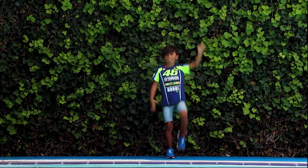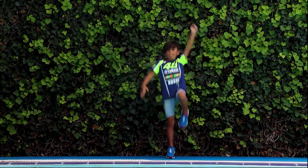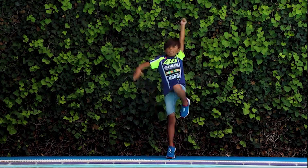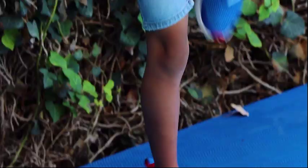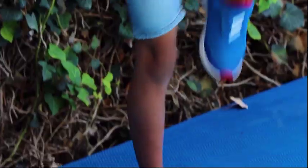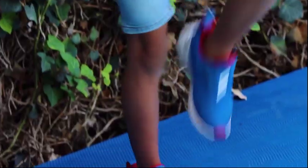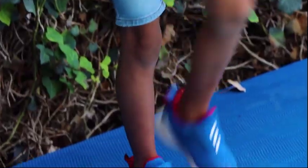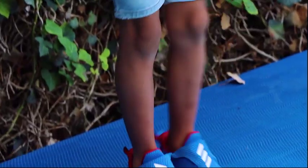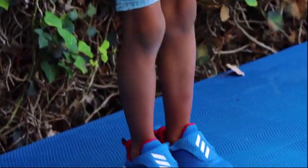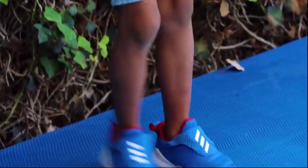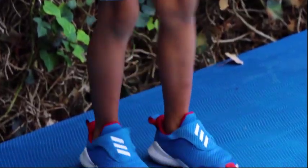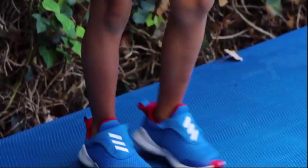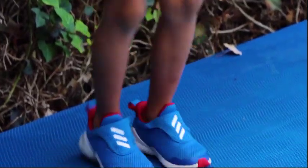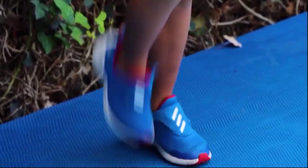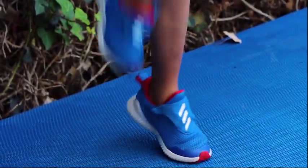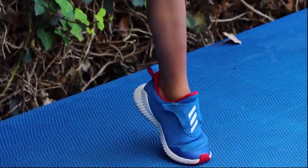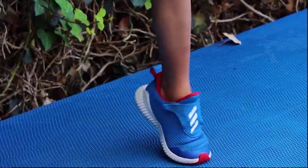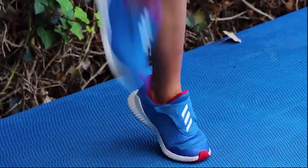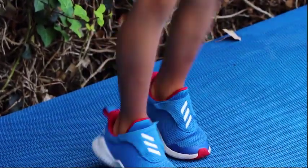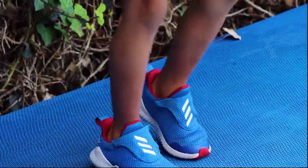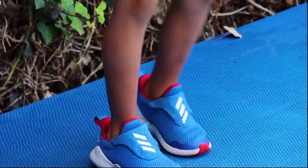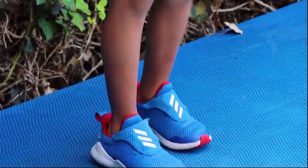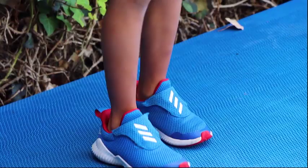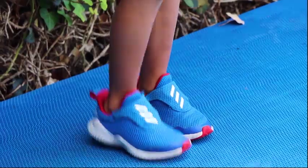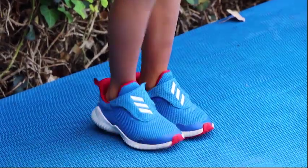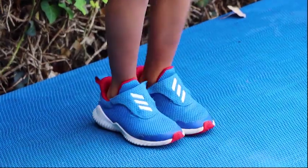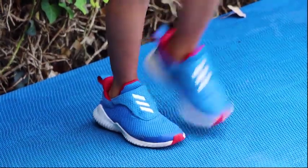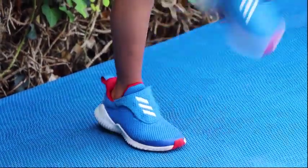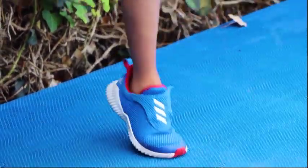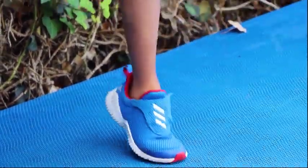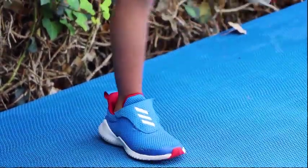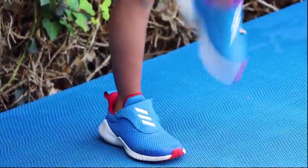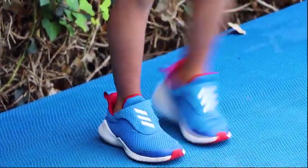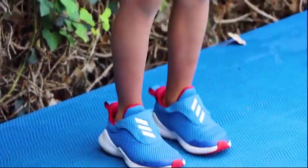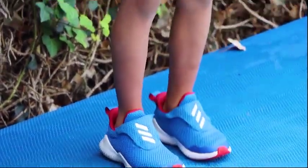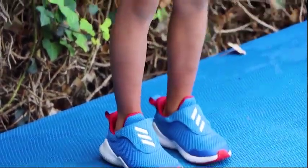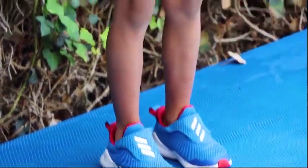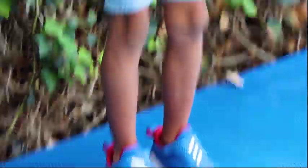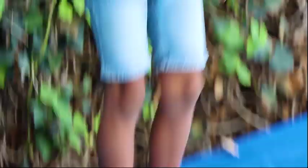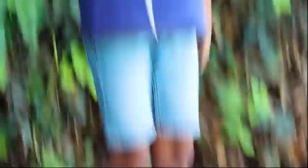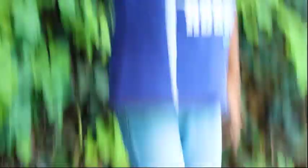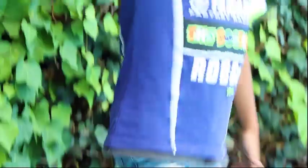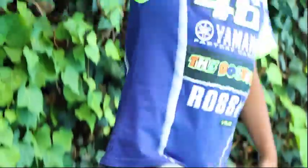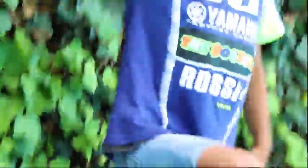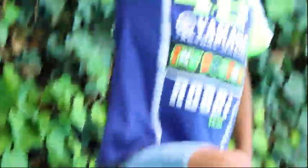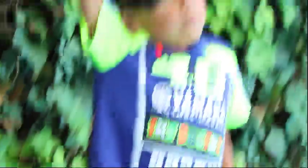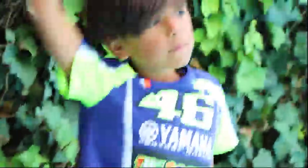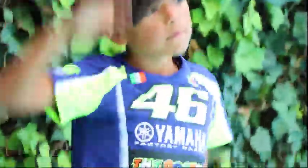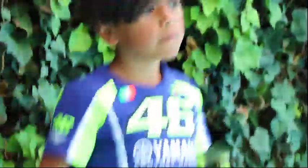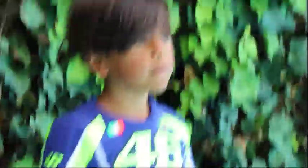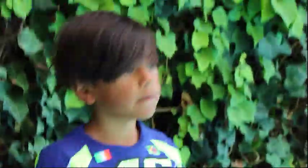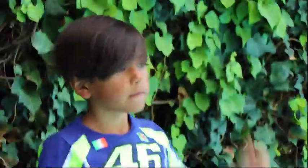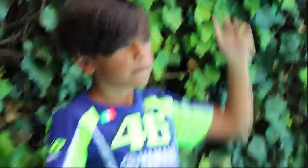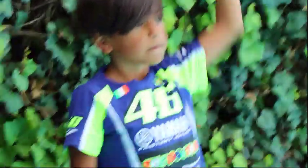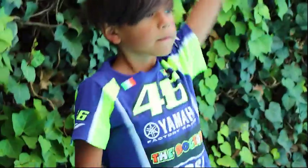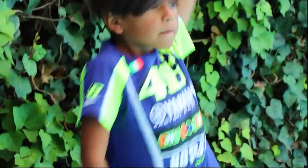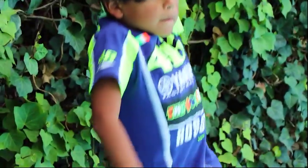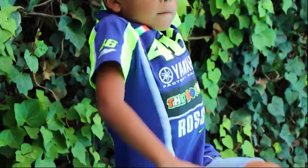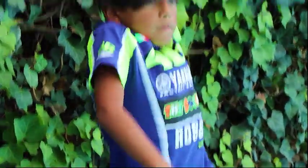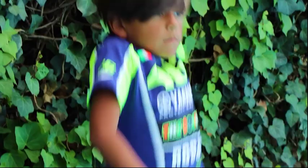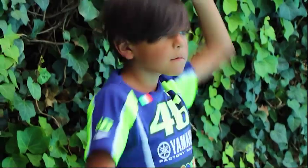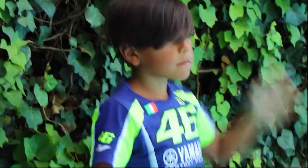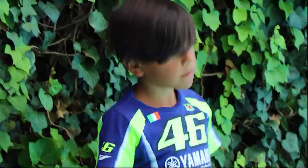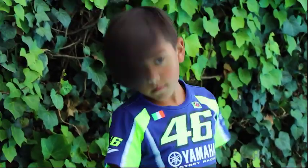gusto acuérdense que es la rodilla que se levanta la mano del mismo lado